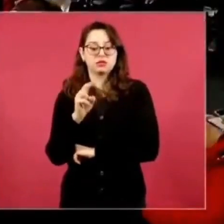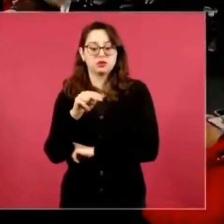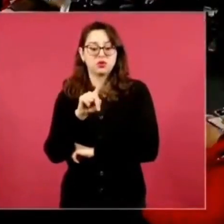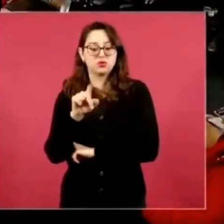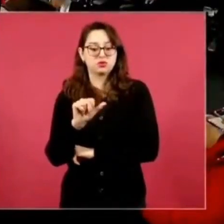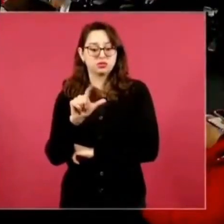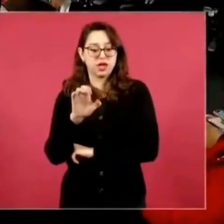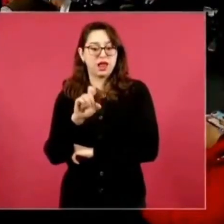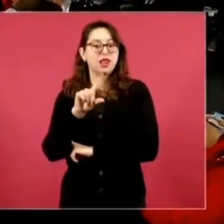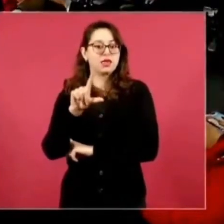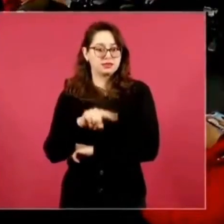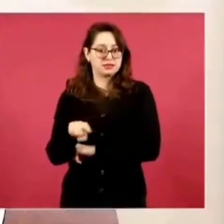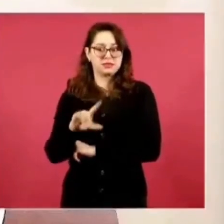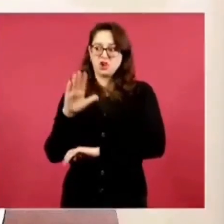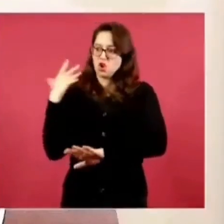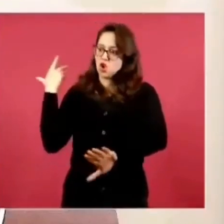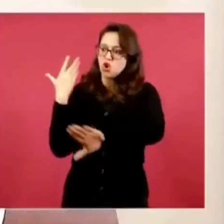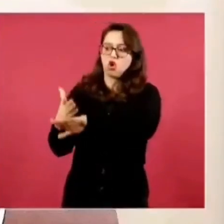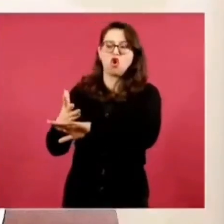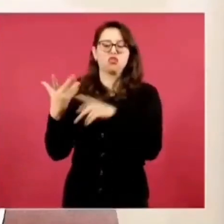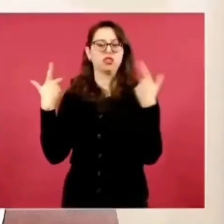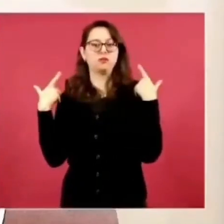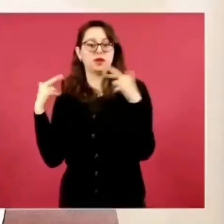Él que